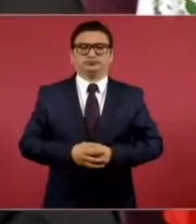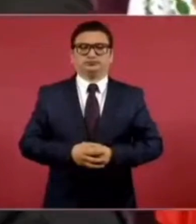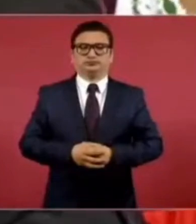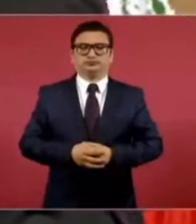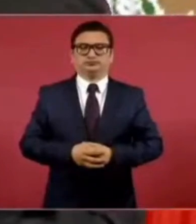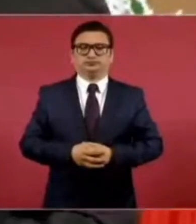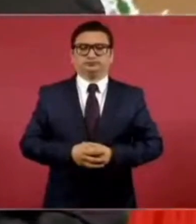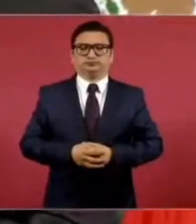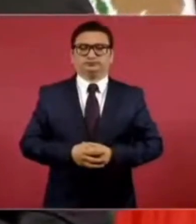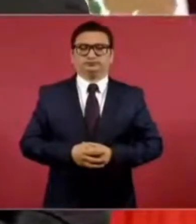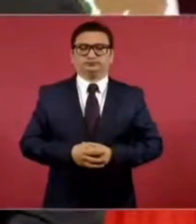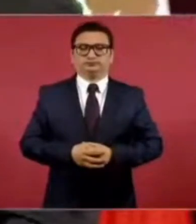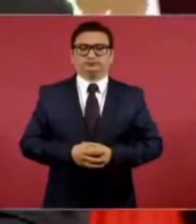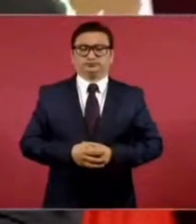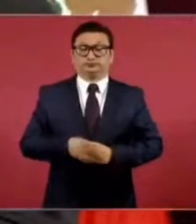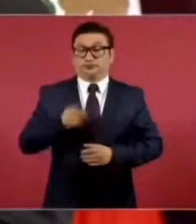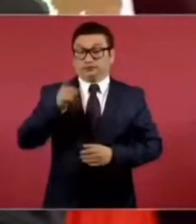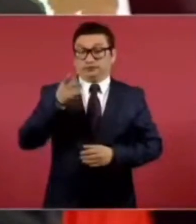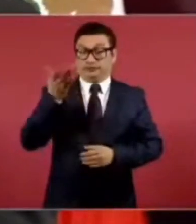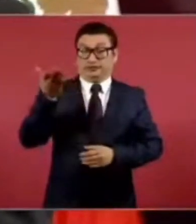el hacendado